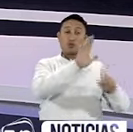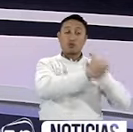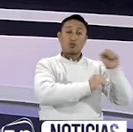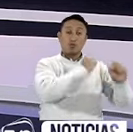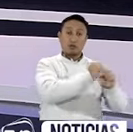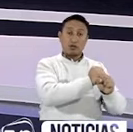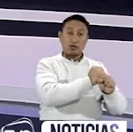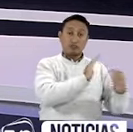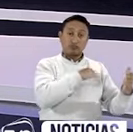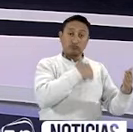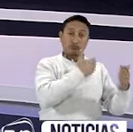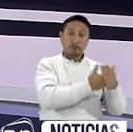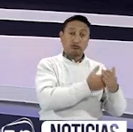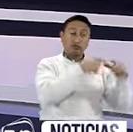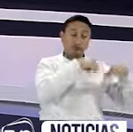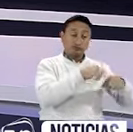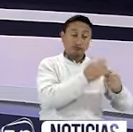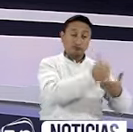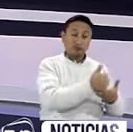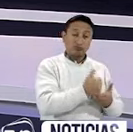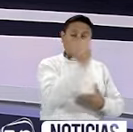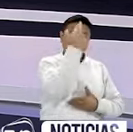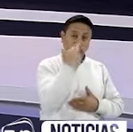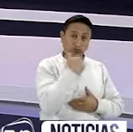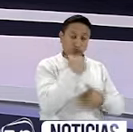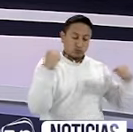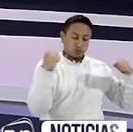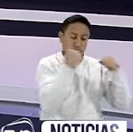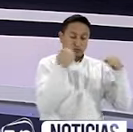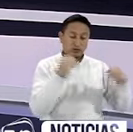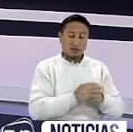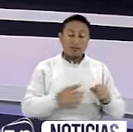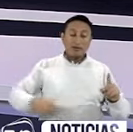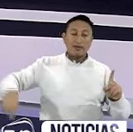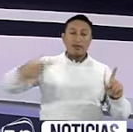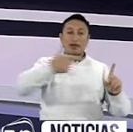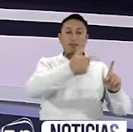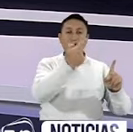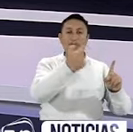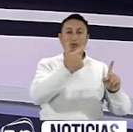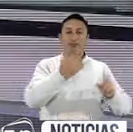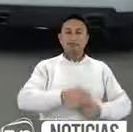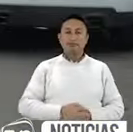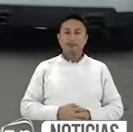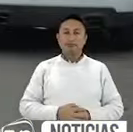edad, había llegado a recibir rehabilitación física cuando fue victimado a tiros.